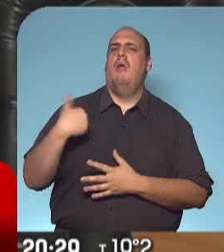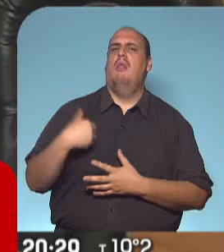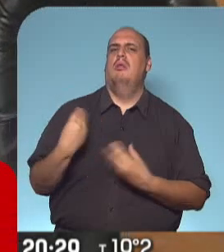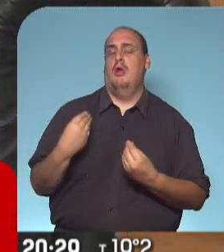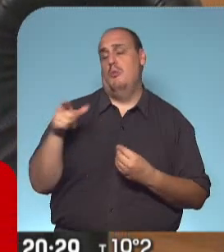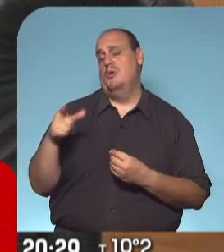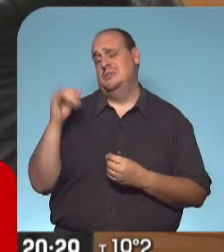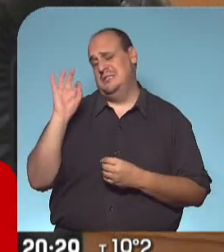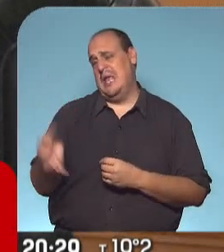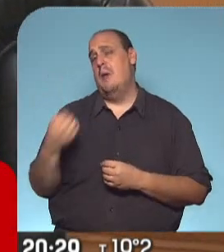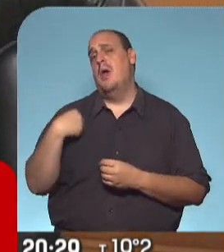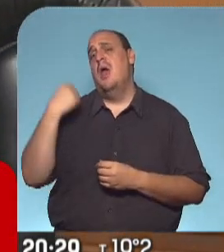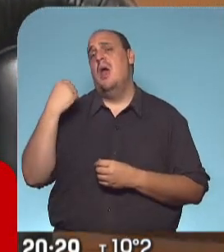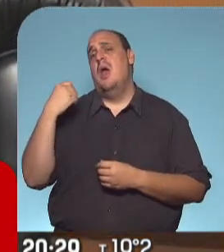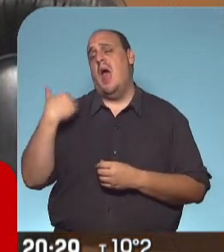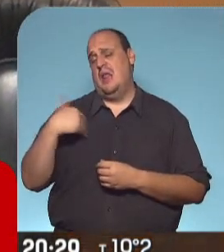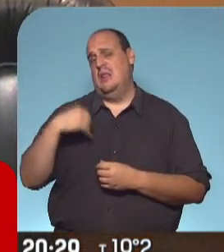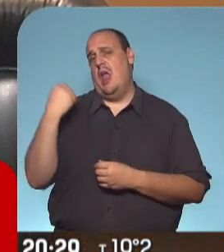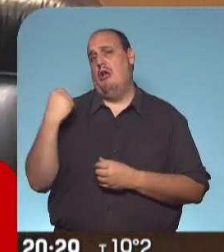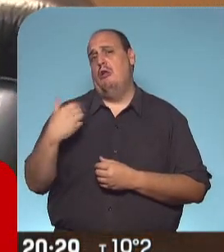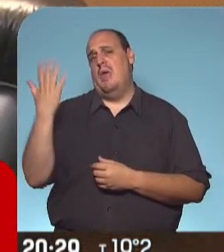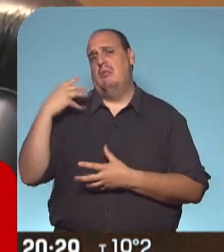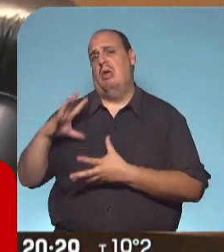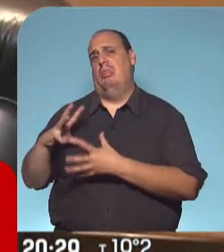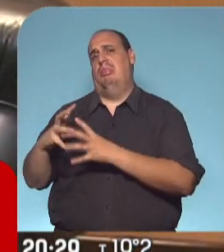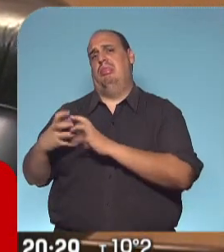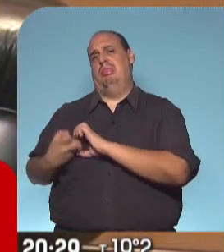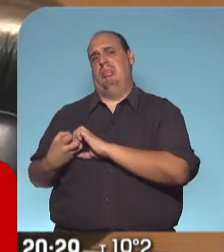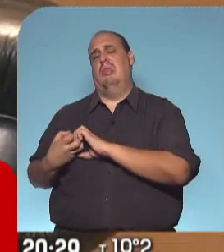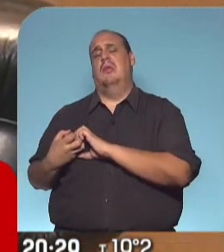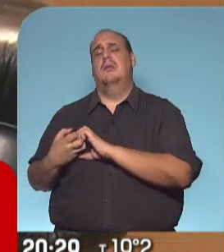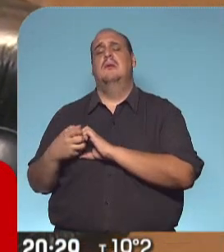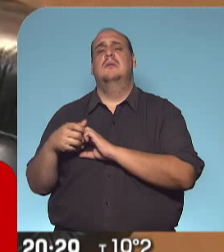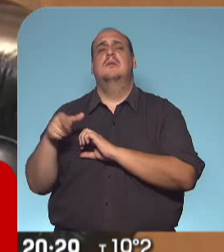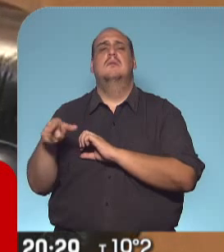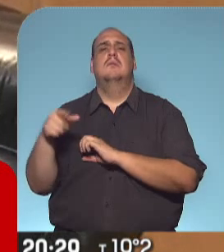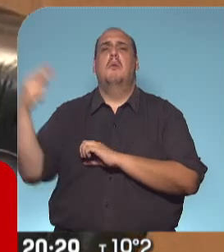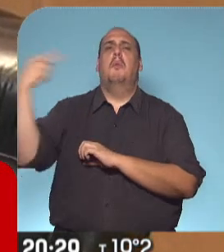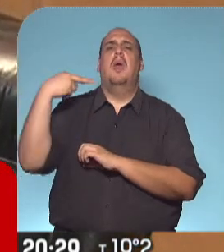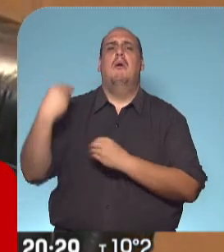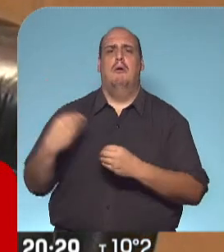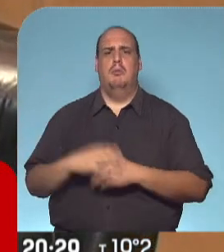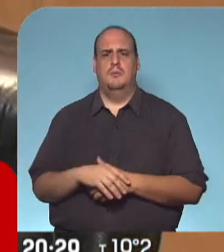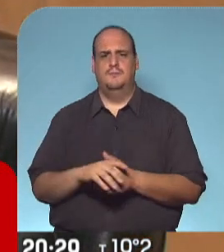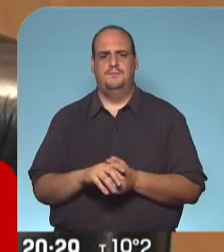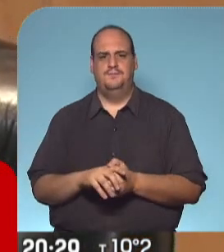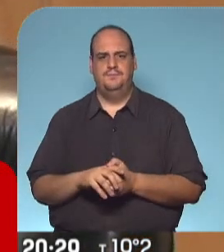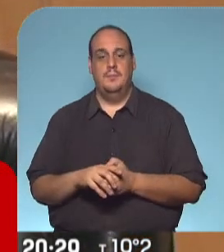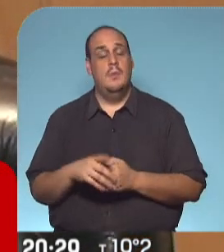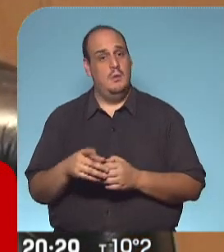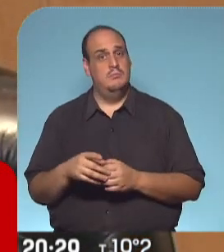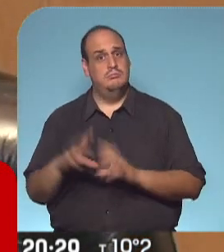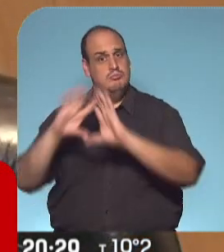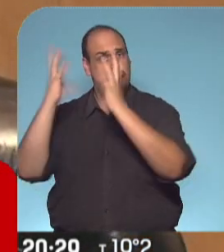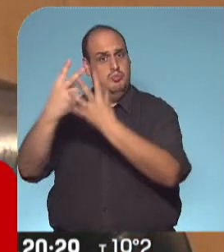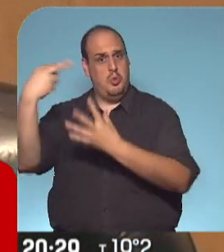recesivo en que quedó la economía después del gobierno anterior y frente a esta situación? ¿Cómo nos están viendo? Bueno, se están viendo muy